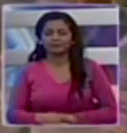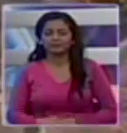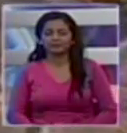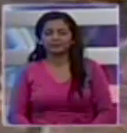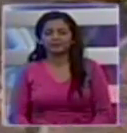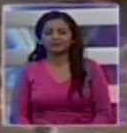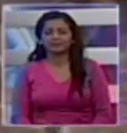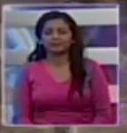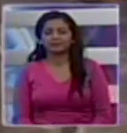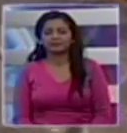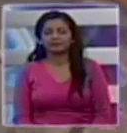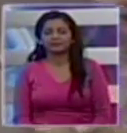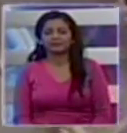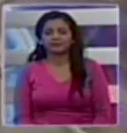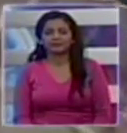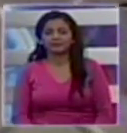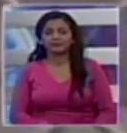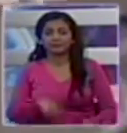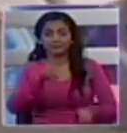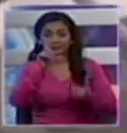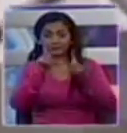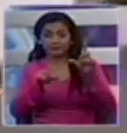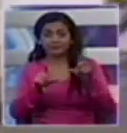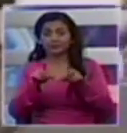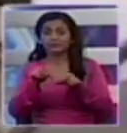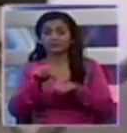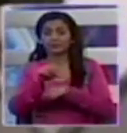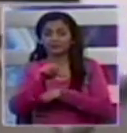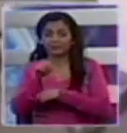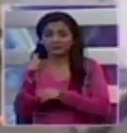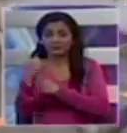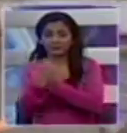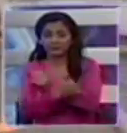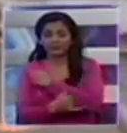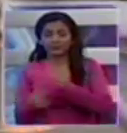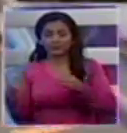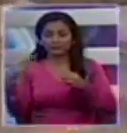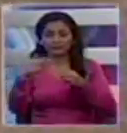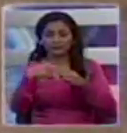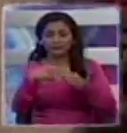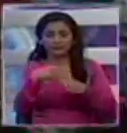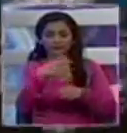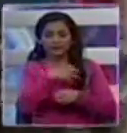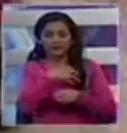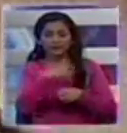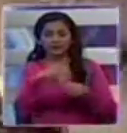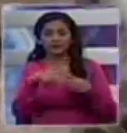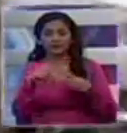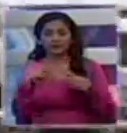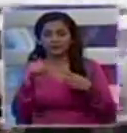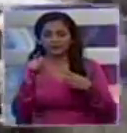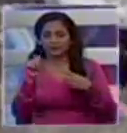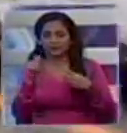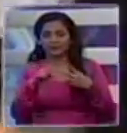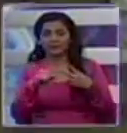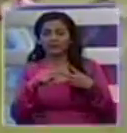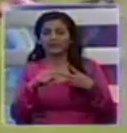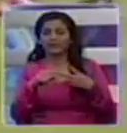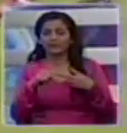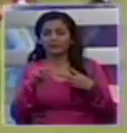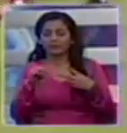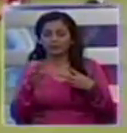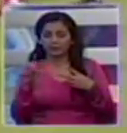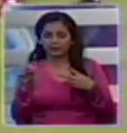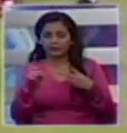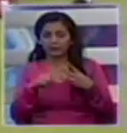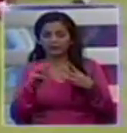Ya con la presencia de los jugadores extranjeros e incluso con las nuevas contrataciones como Walter Chalá, Beder Caicedo y Miguel Álvarez,